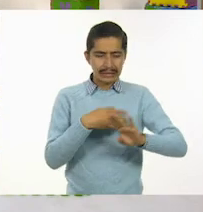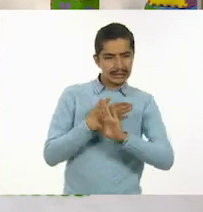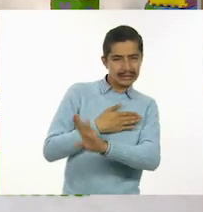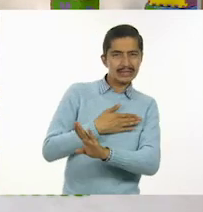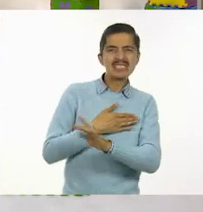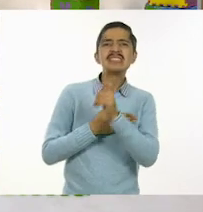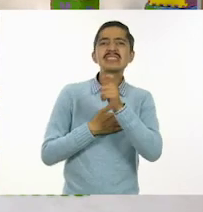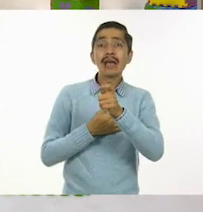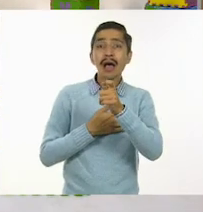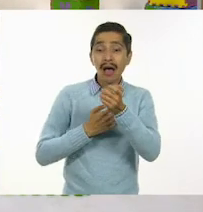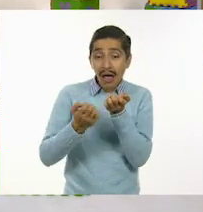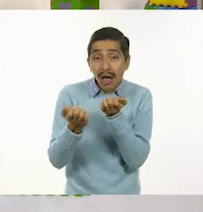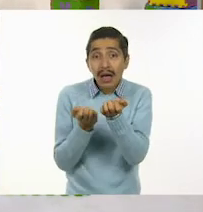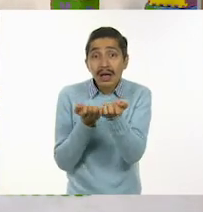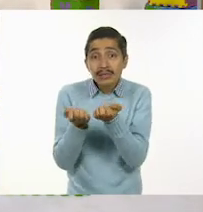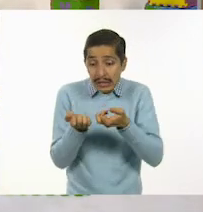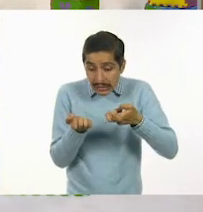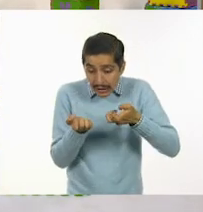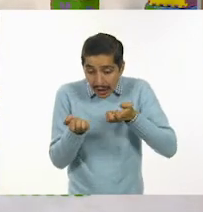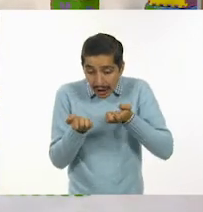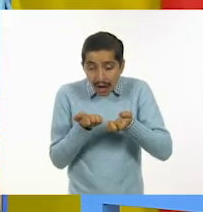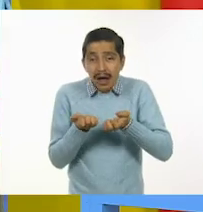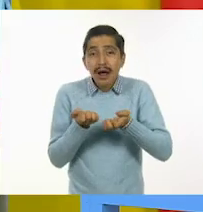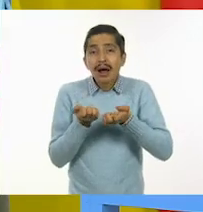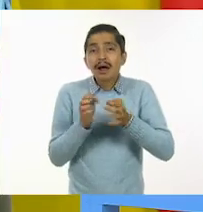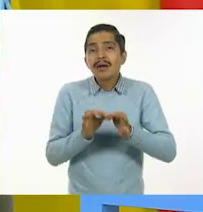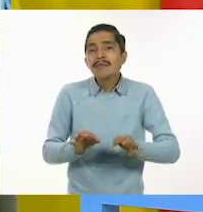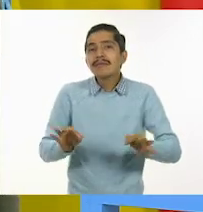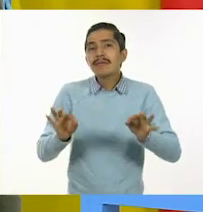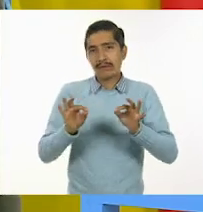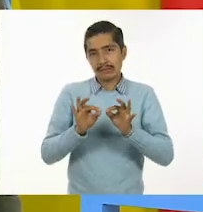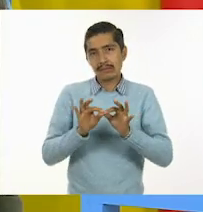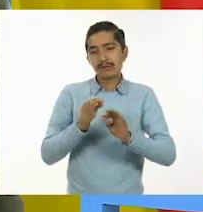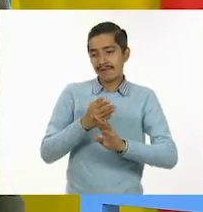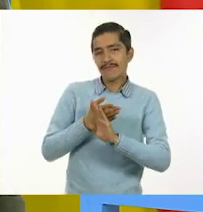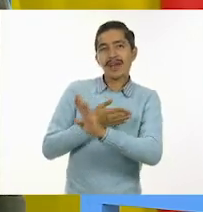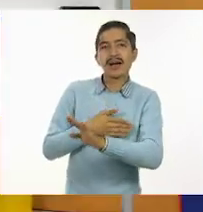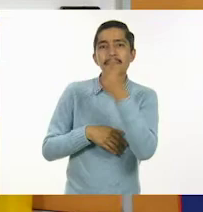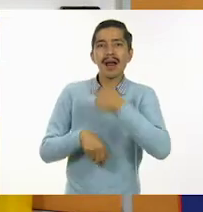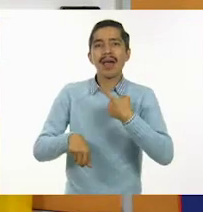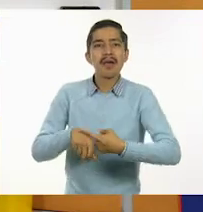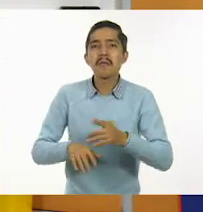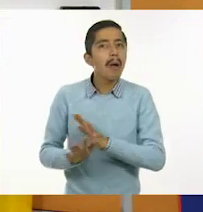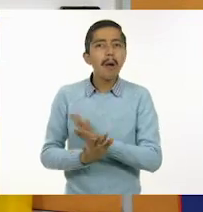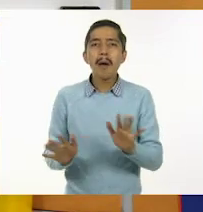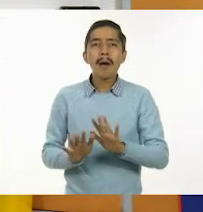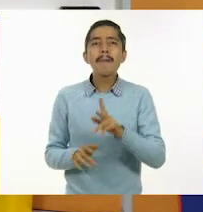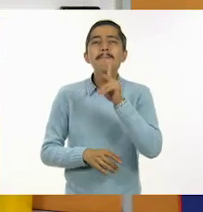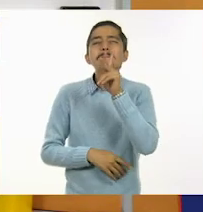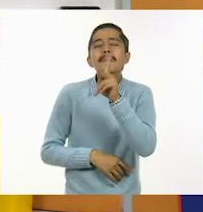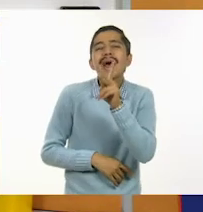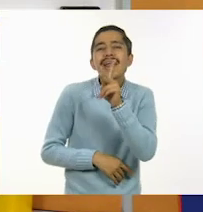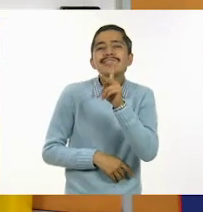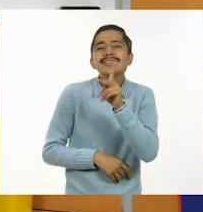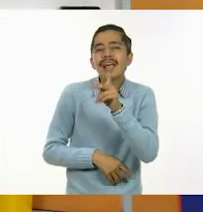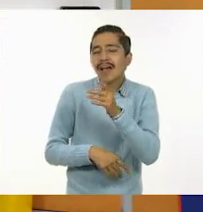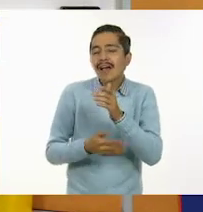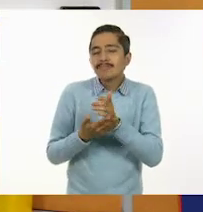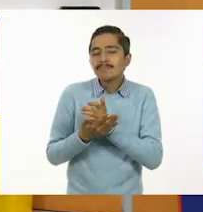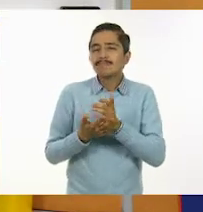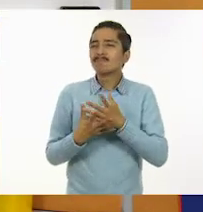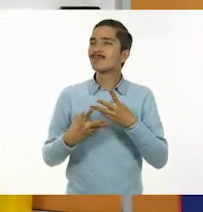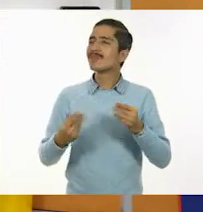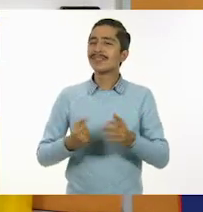algo muy bueno para evitar que te enfermes. Claro. Es como una vacuna. Y además, el juego y